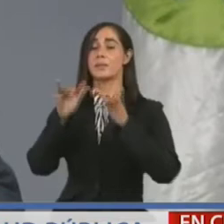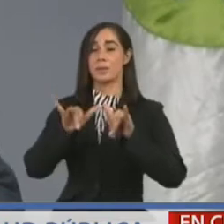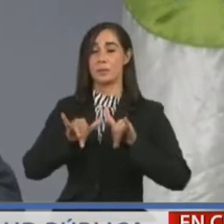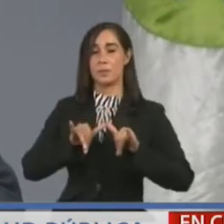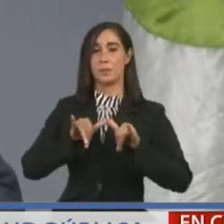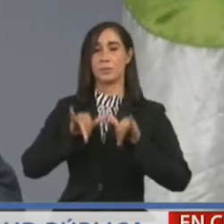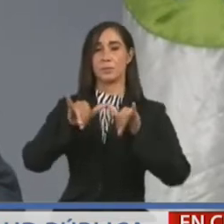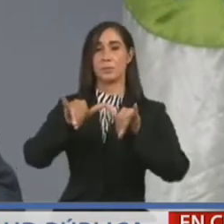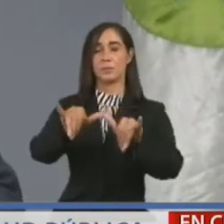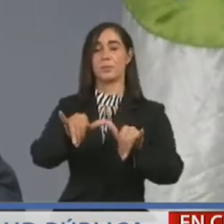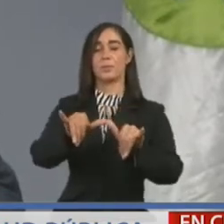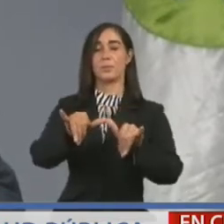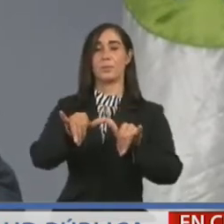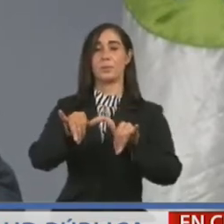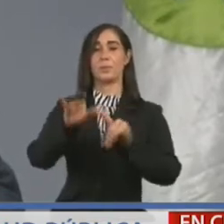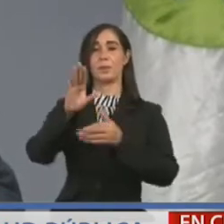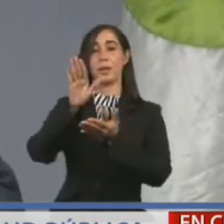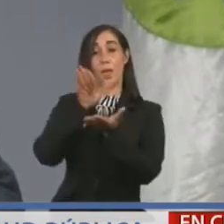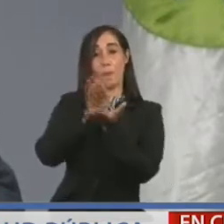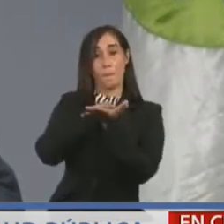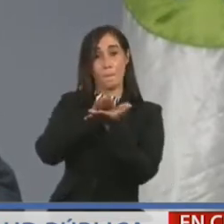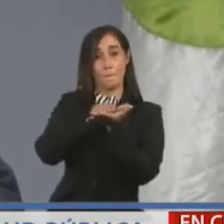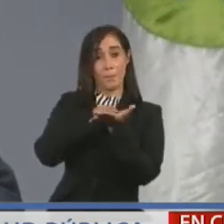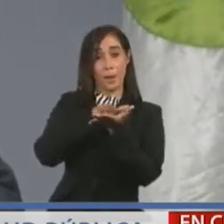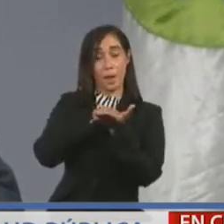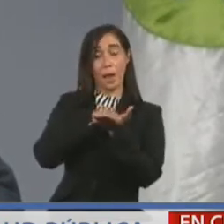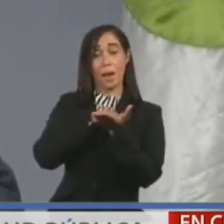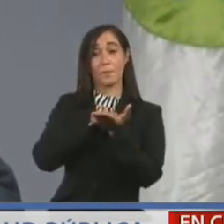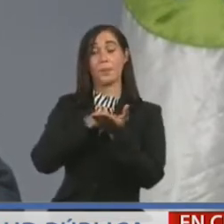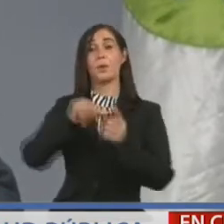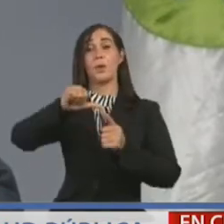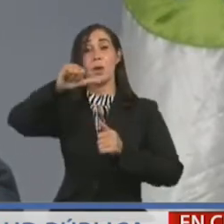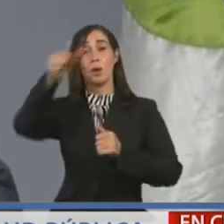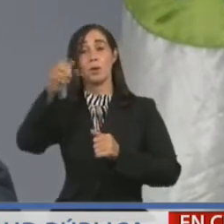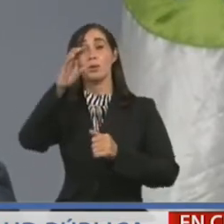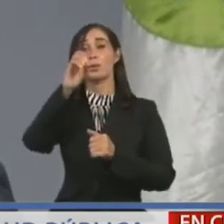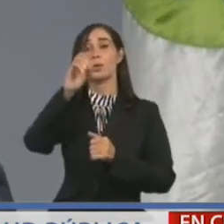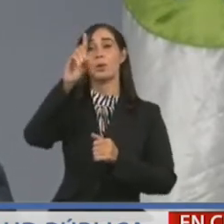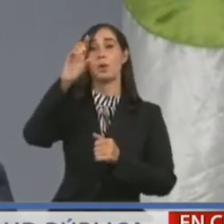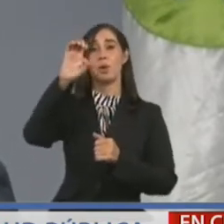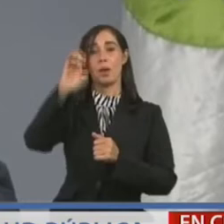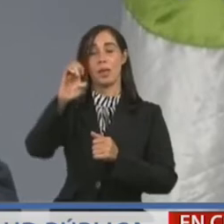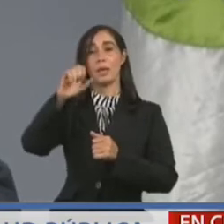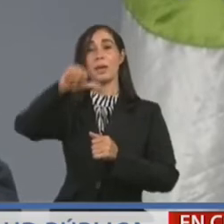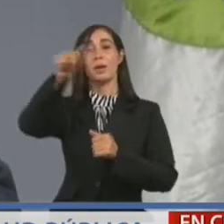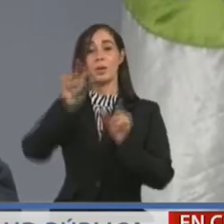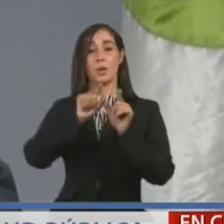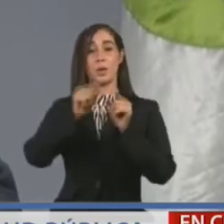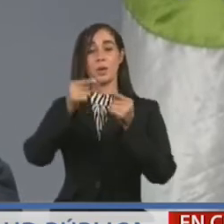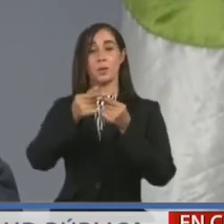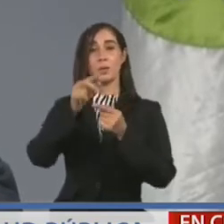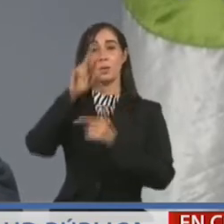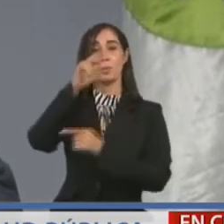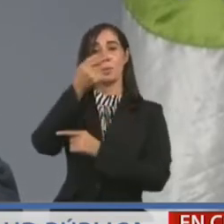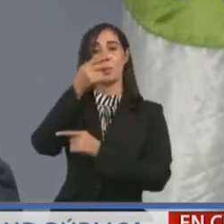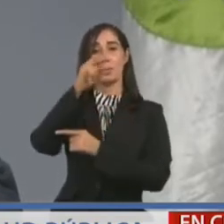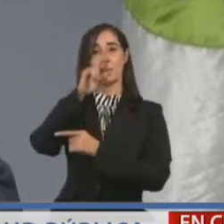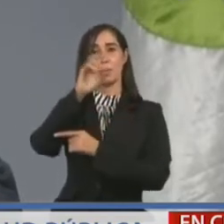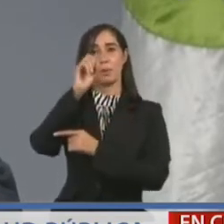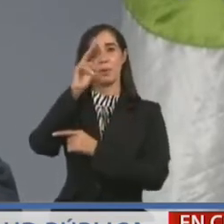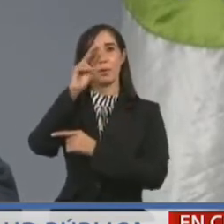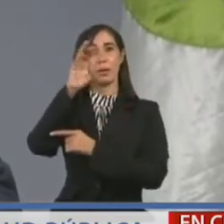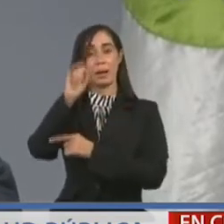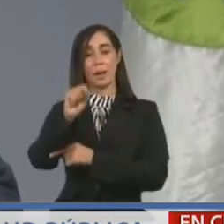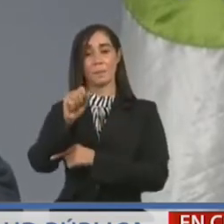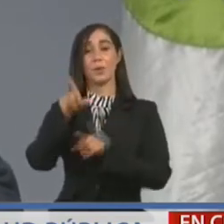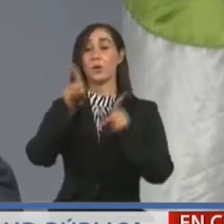supermercado Bravo, Hipermercados Olé, Grupo Ramo y a CCN